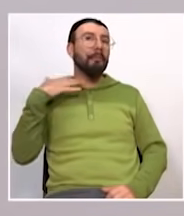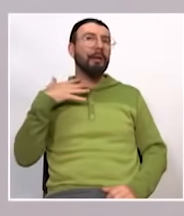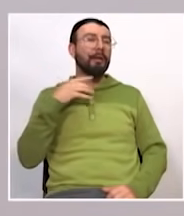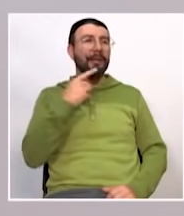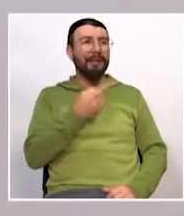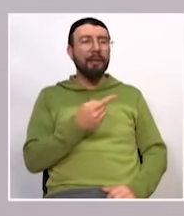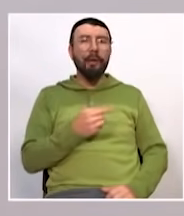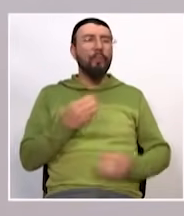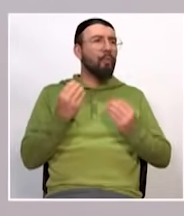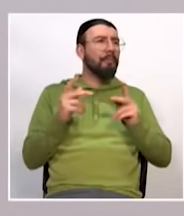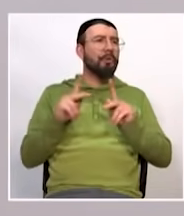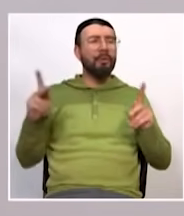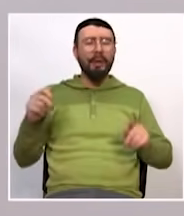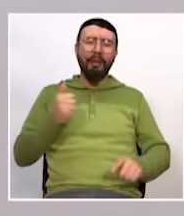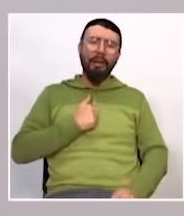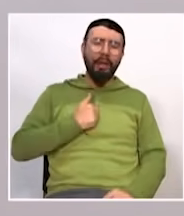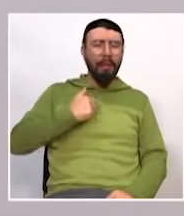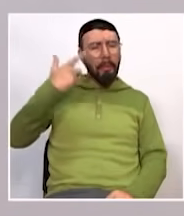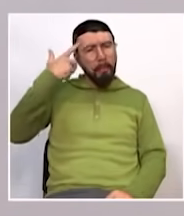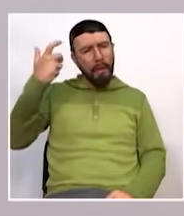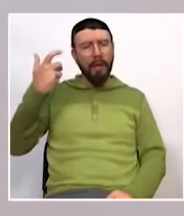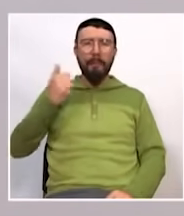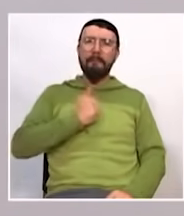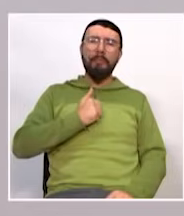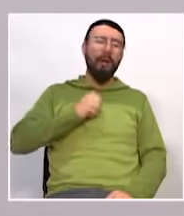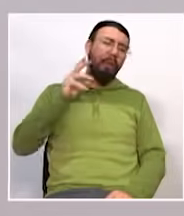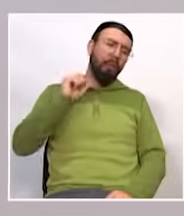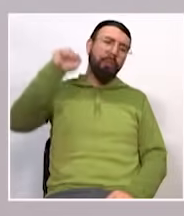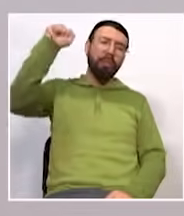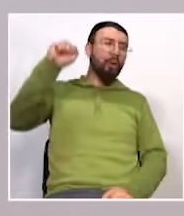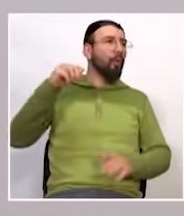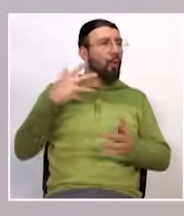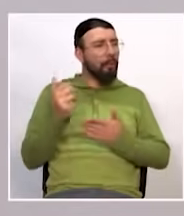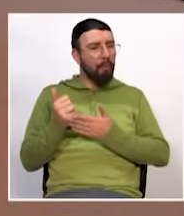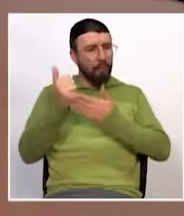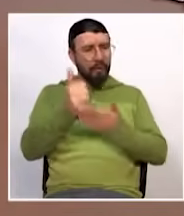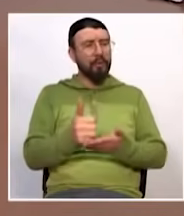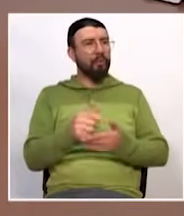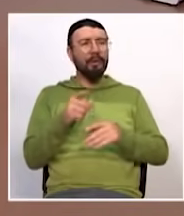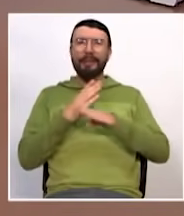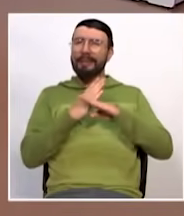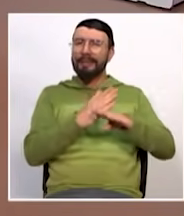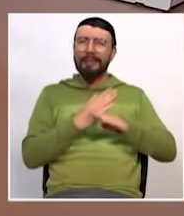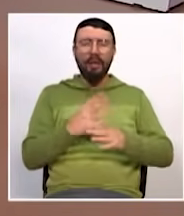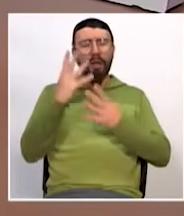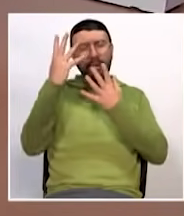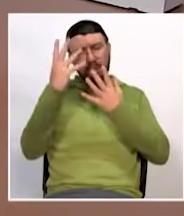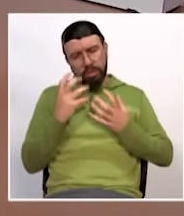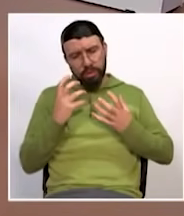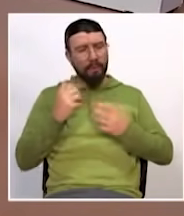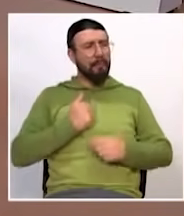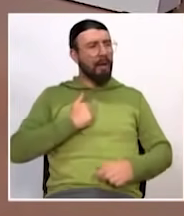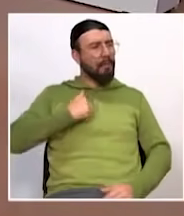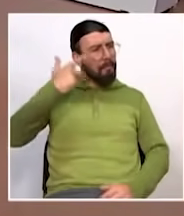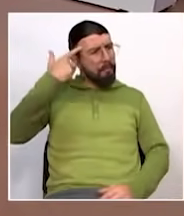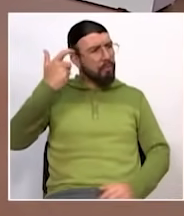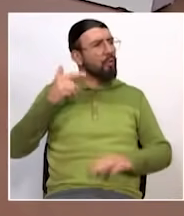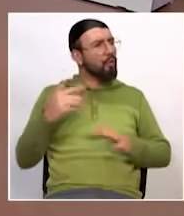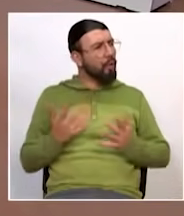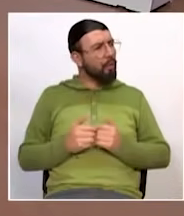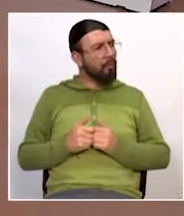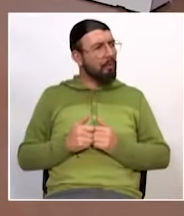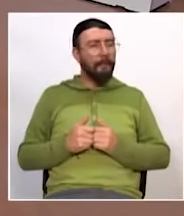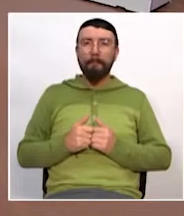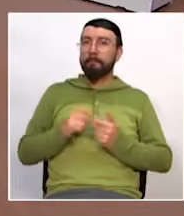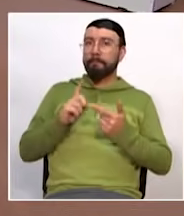vida cómo se puede construir una política pública de depresión y suicidios primero a través de la observación es